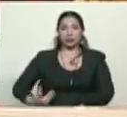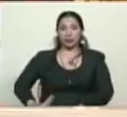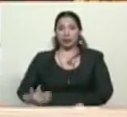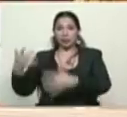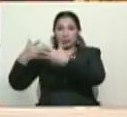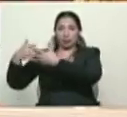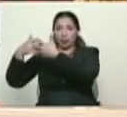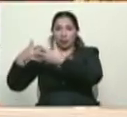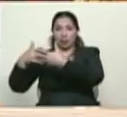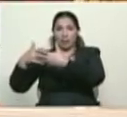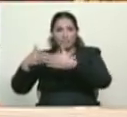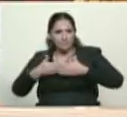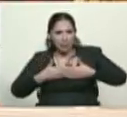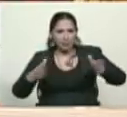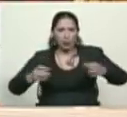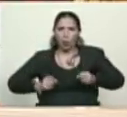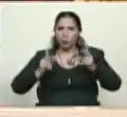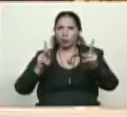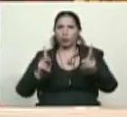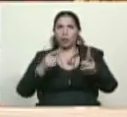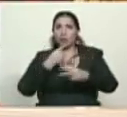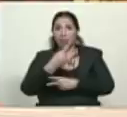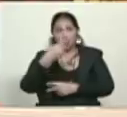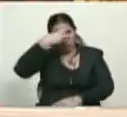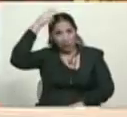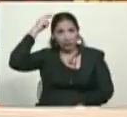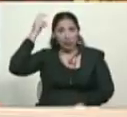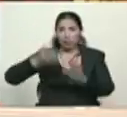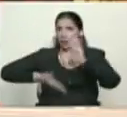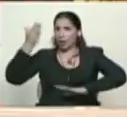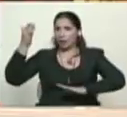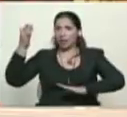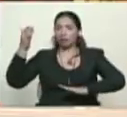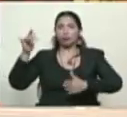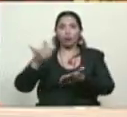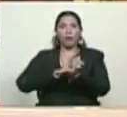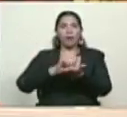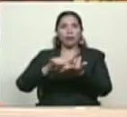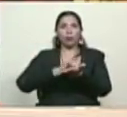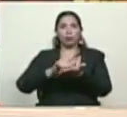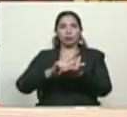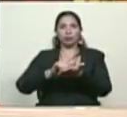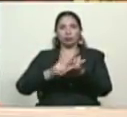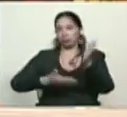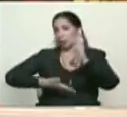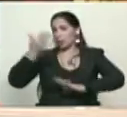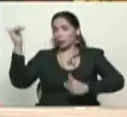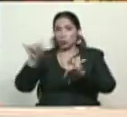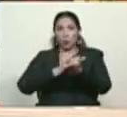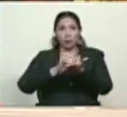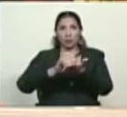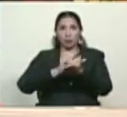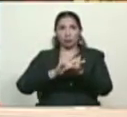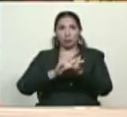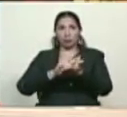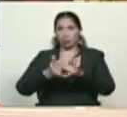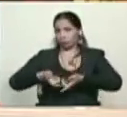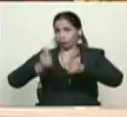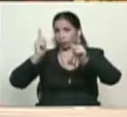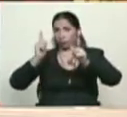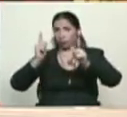permitir la oportunidad yo le he dicho al canciller que se vaya a Nueva York va saliendo a Nueva York ya te dieron la